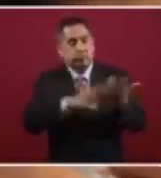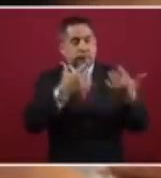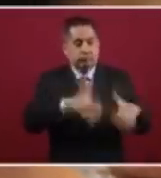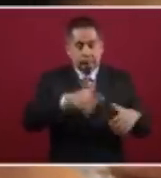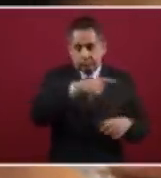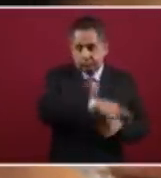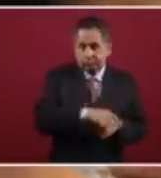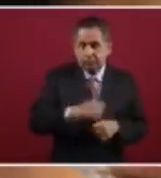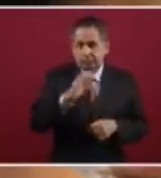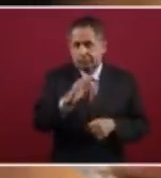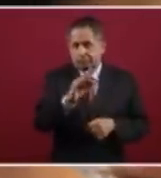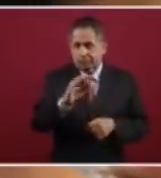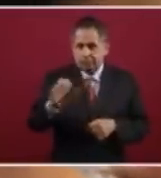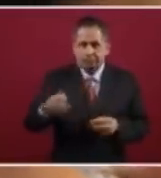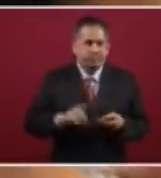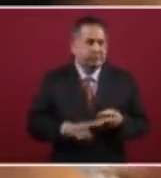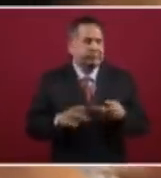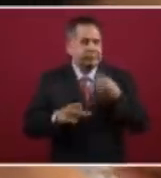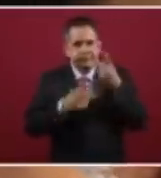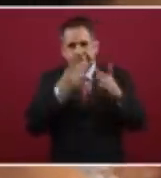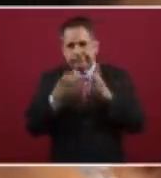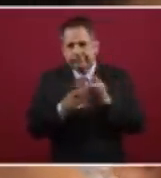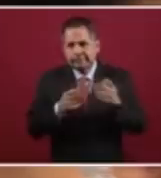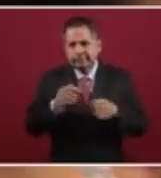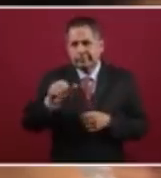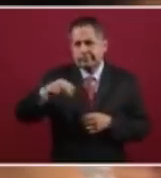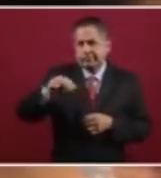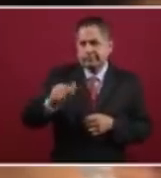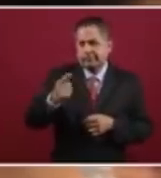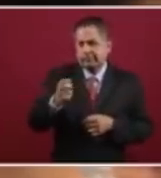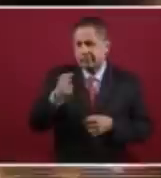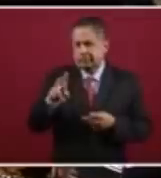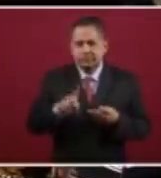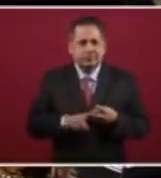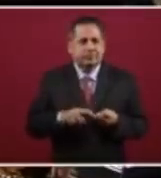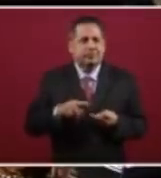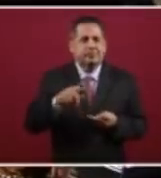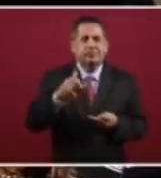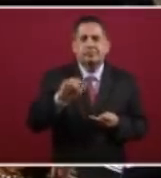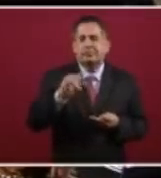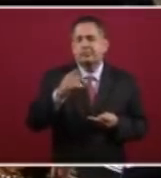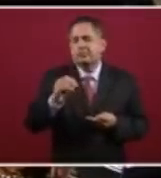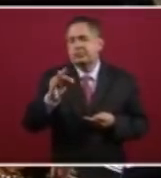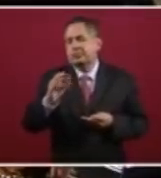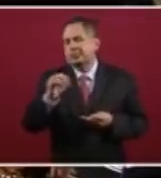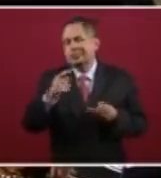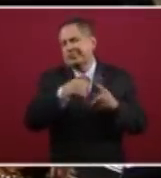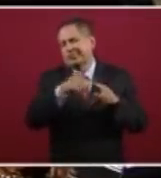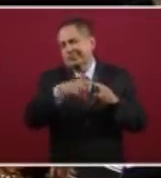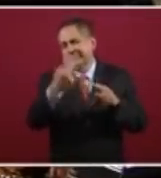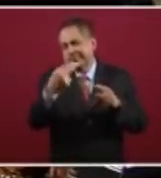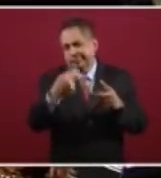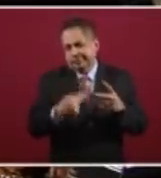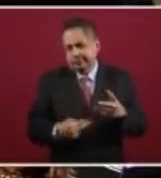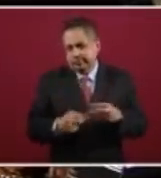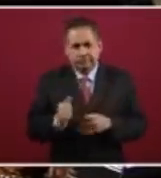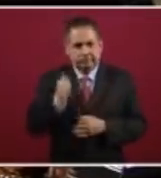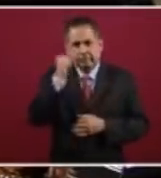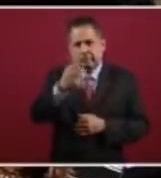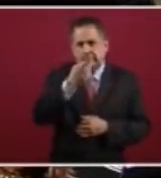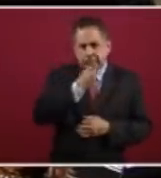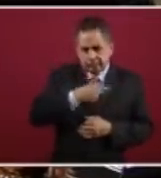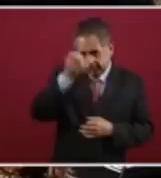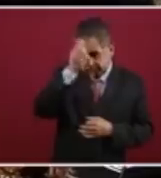empresas, CFE, se habla de Ana Gabriela Guevara, de Jacob, de Diego Fernández, en fin, sobre esto, ¿algún comentario,